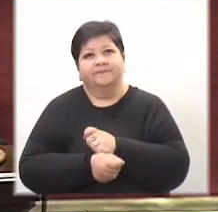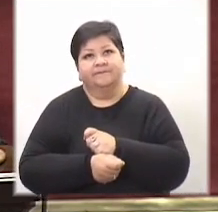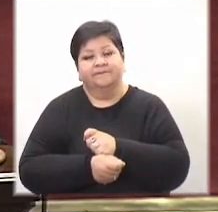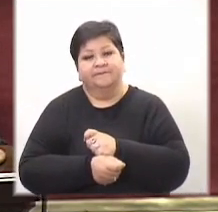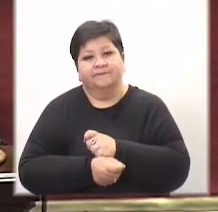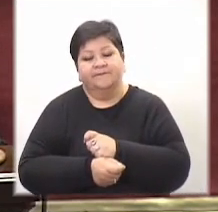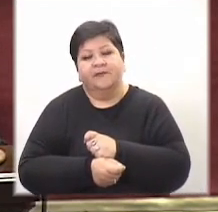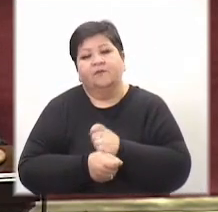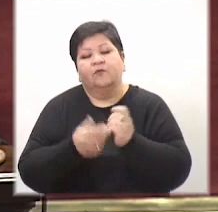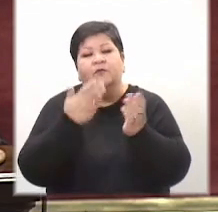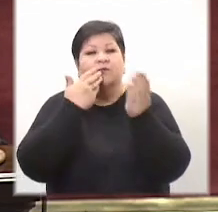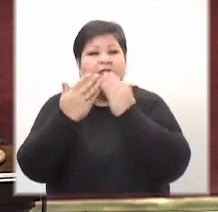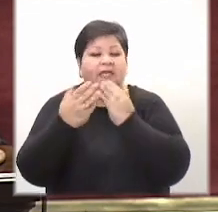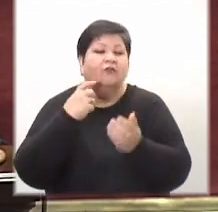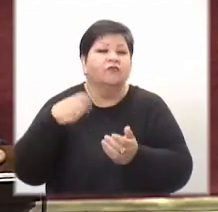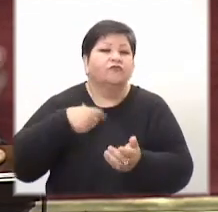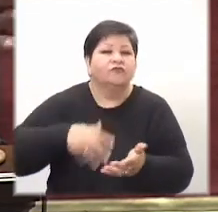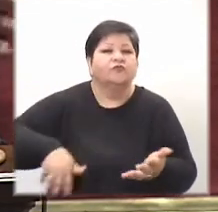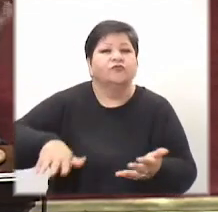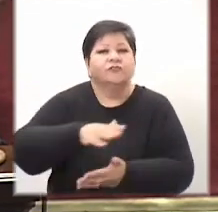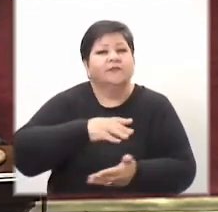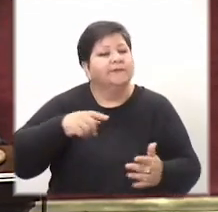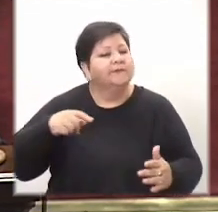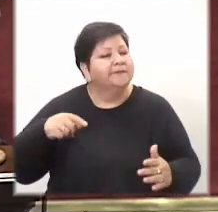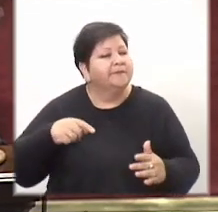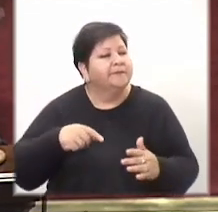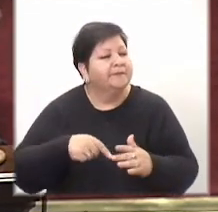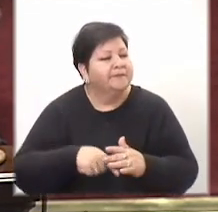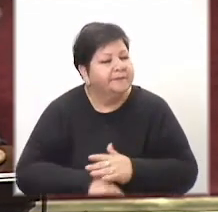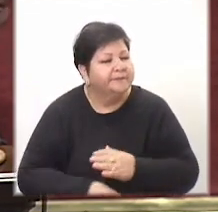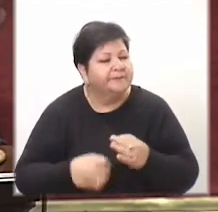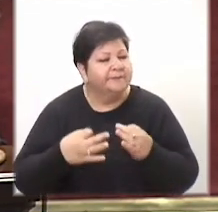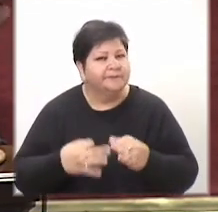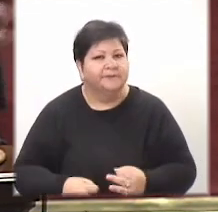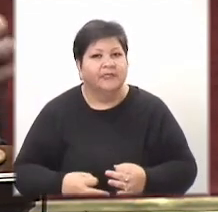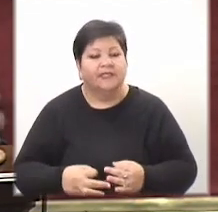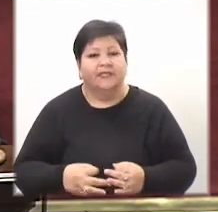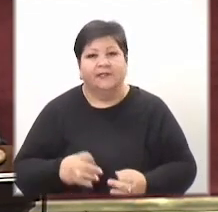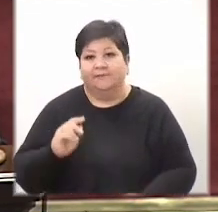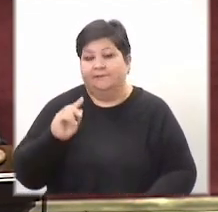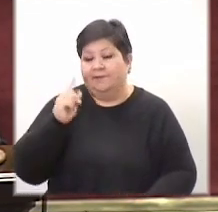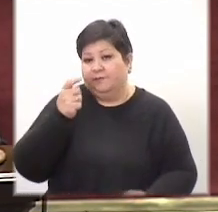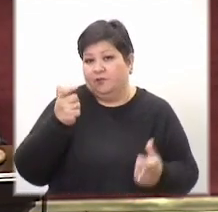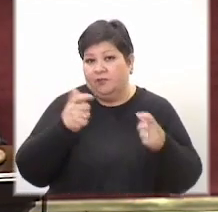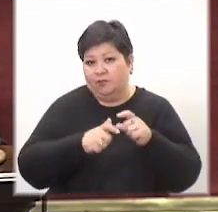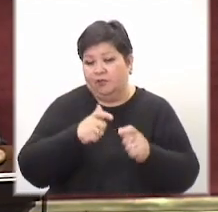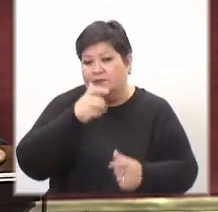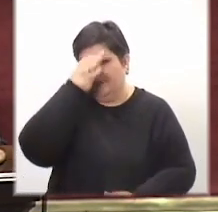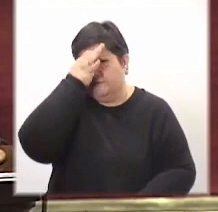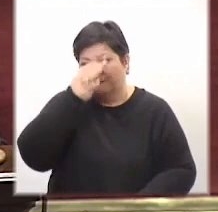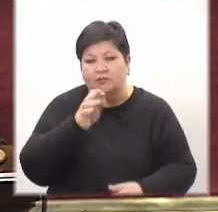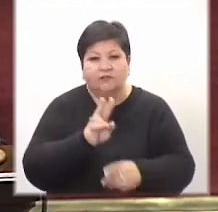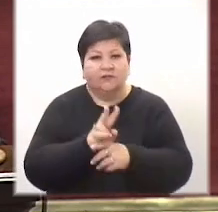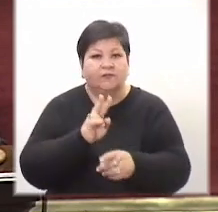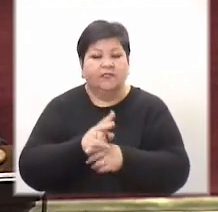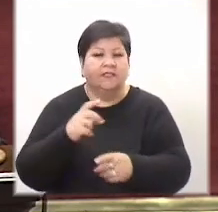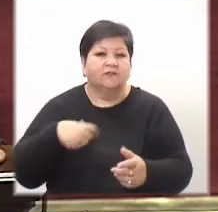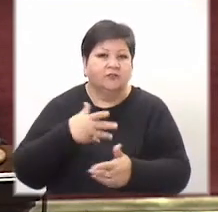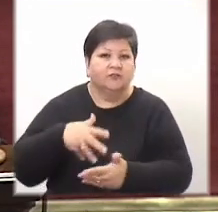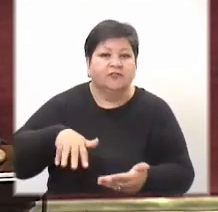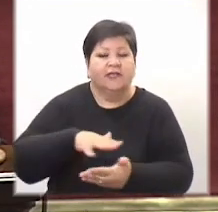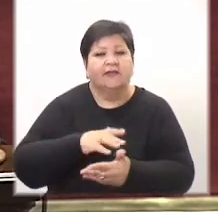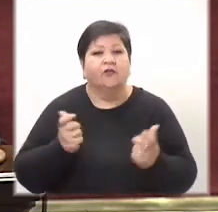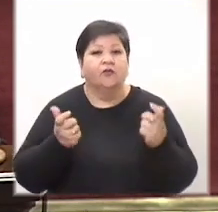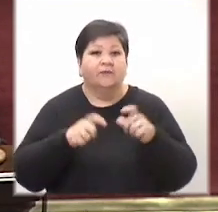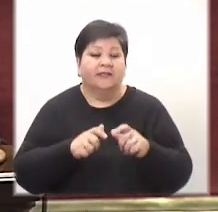un diálogo social profundo. Primero, en la reunión de expertos de la seguridad social, comité que fue